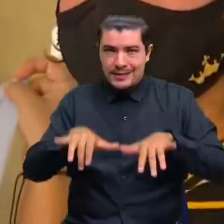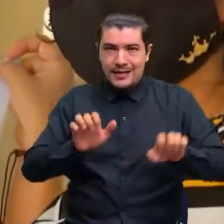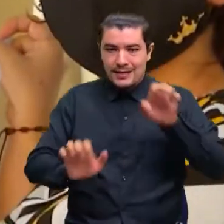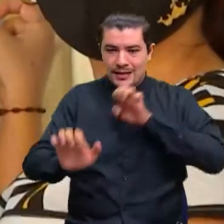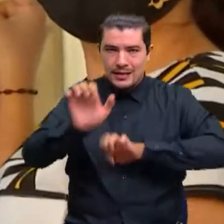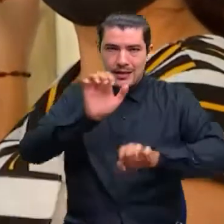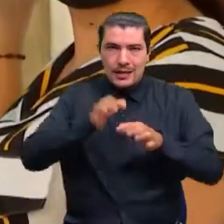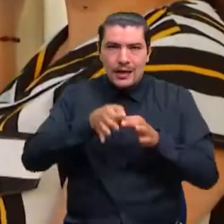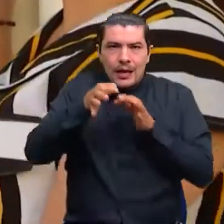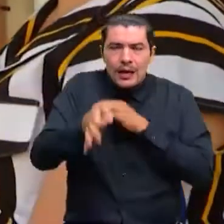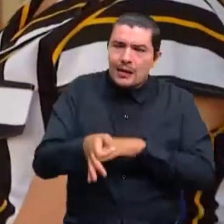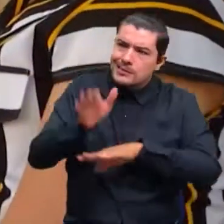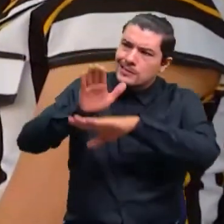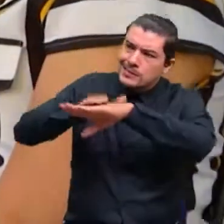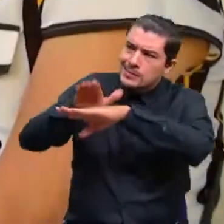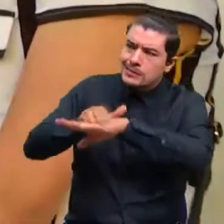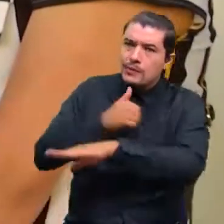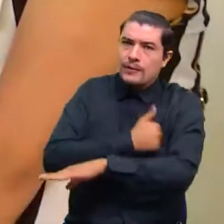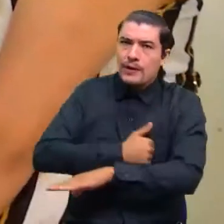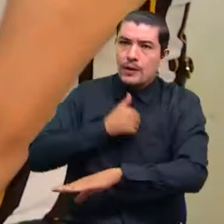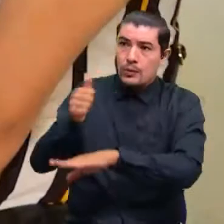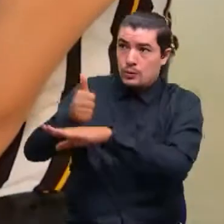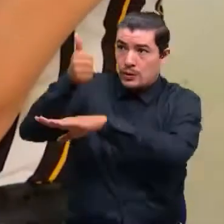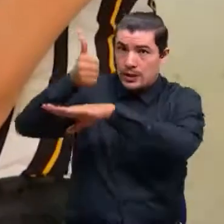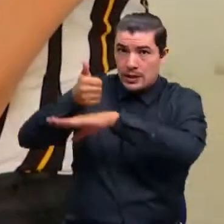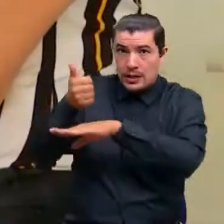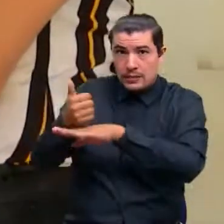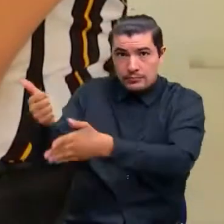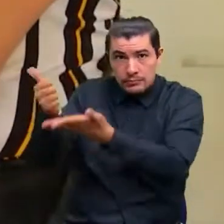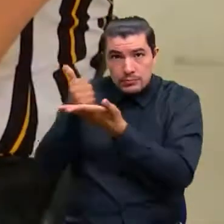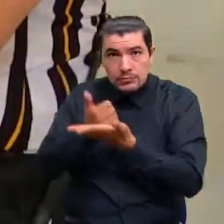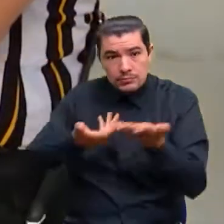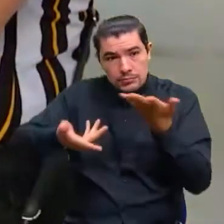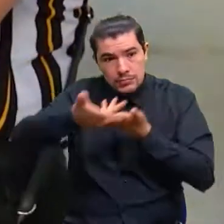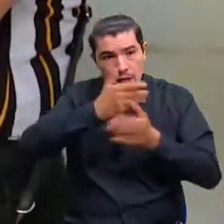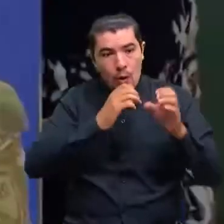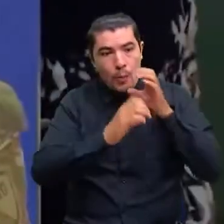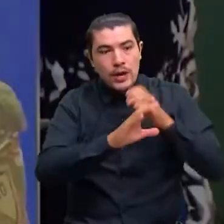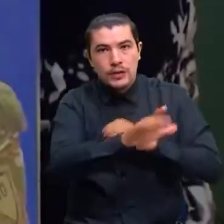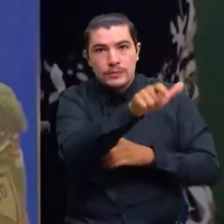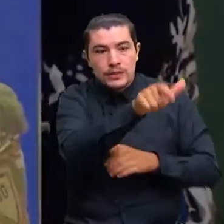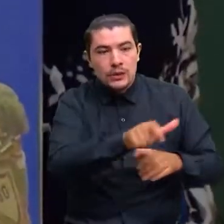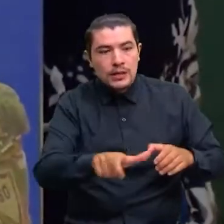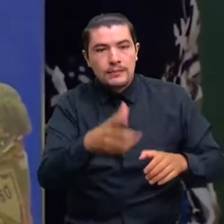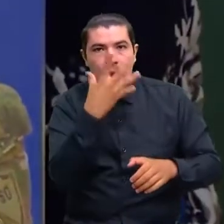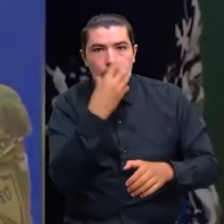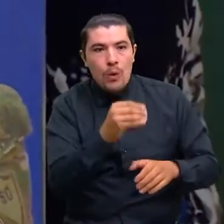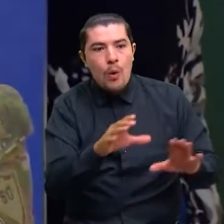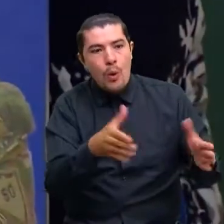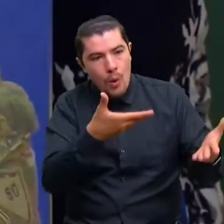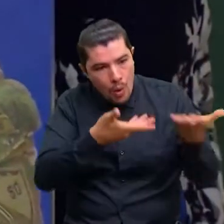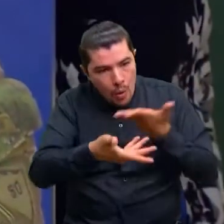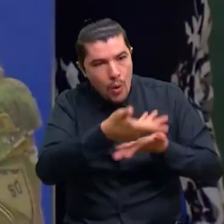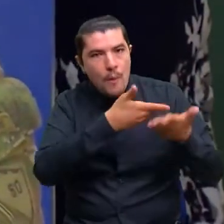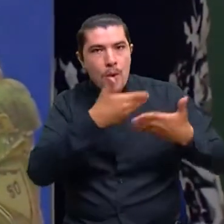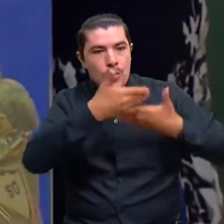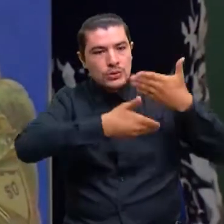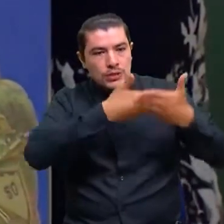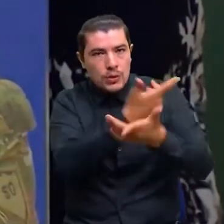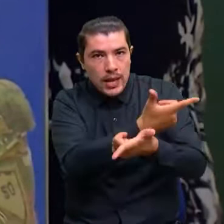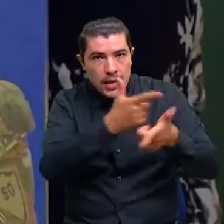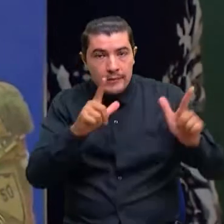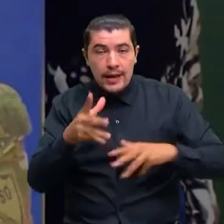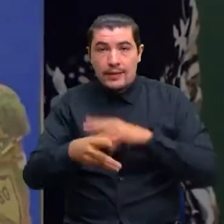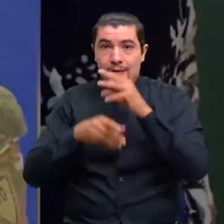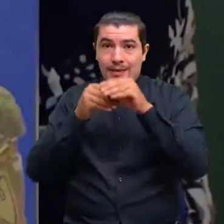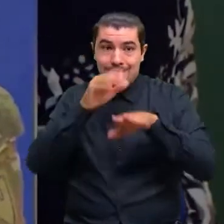Pueblo pidiéndole a las autoridades mediación para su liberación. Además, hicieron un llamado a los captores para que se les